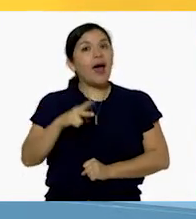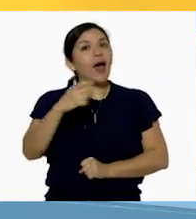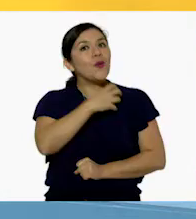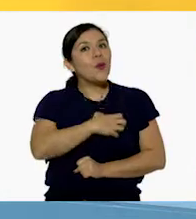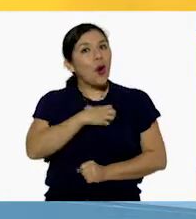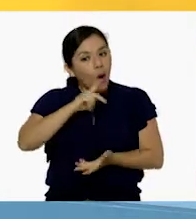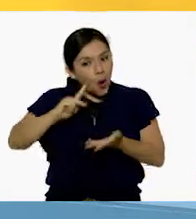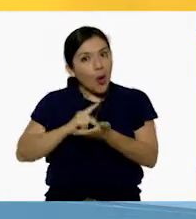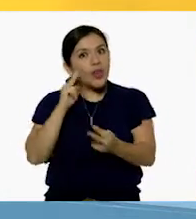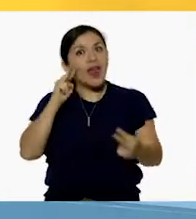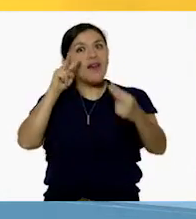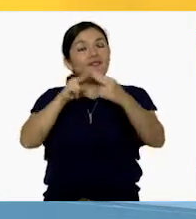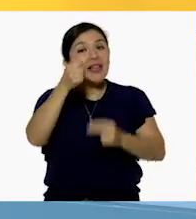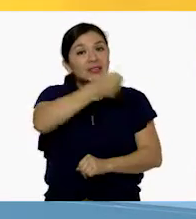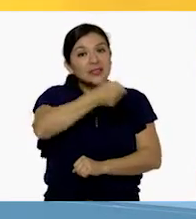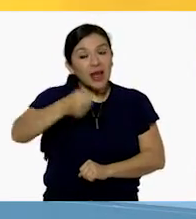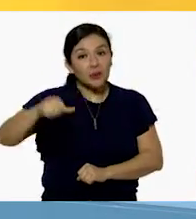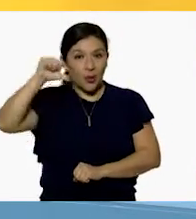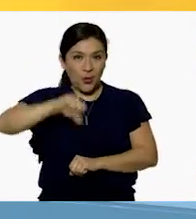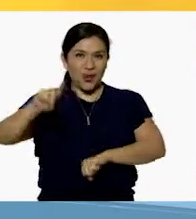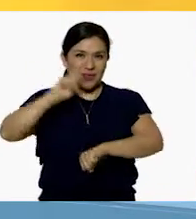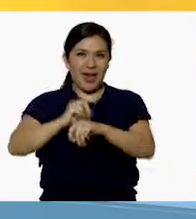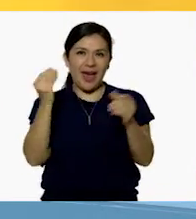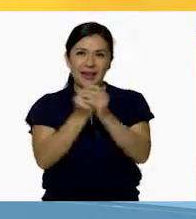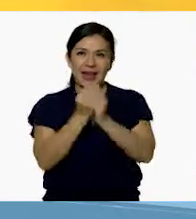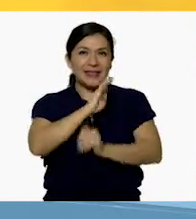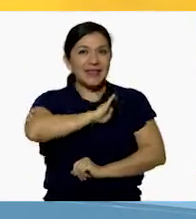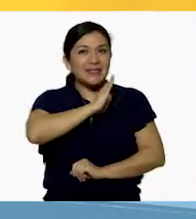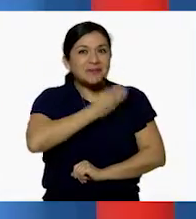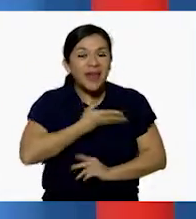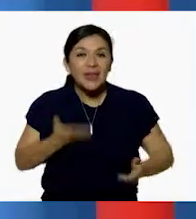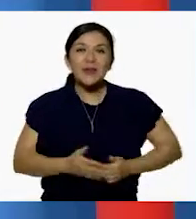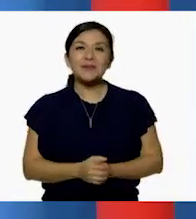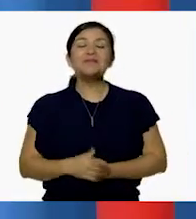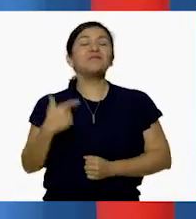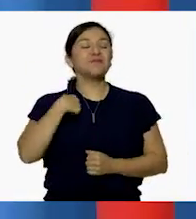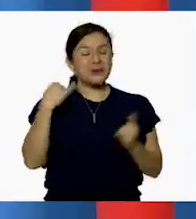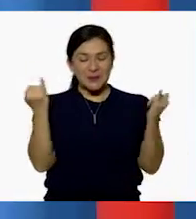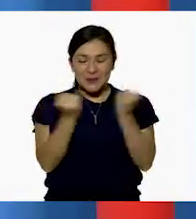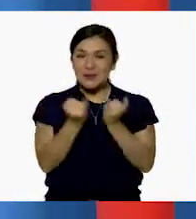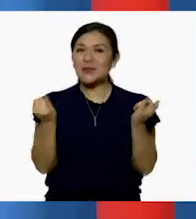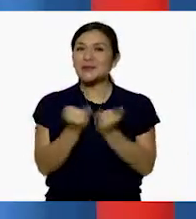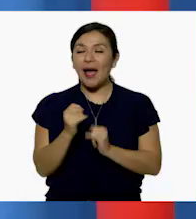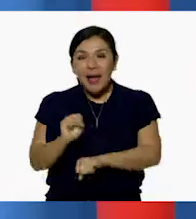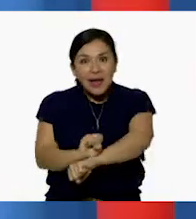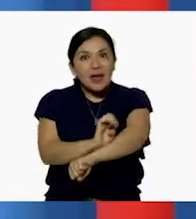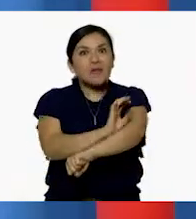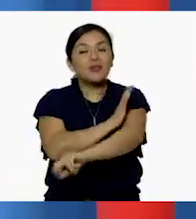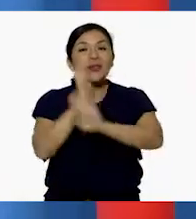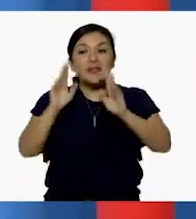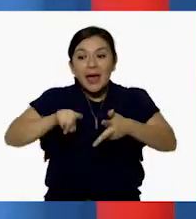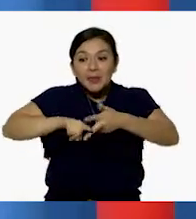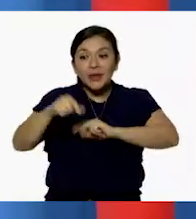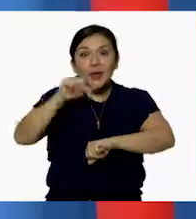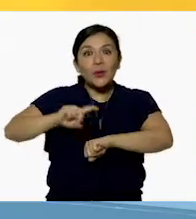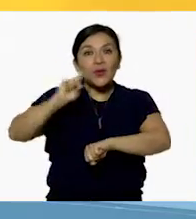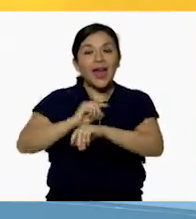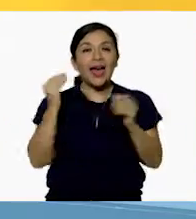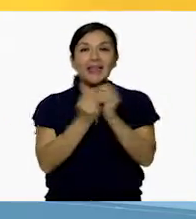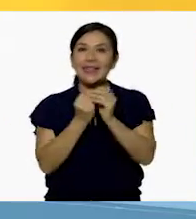a saludarlos hoy en su clase de lengua materna español. A mí también me emociona muchísimo comenzar con esta clase,